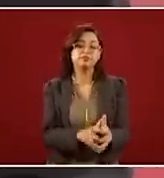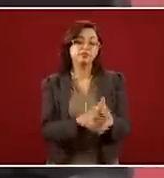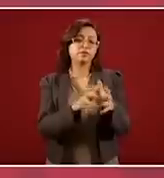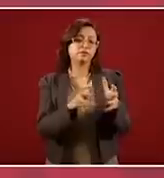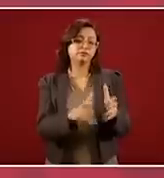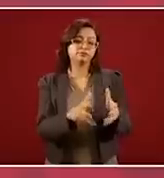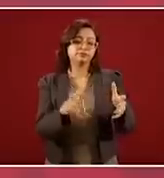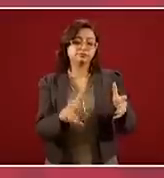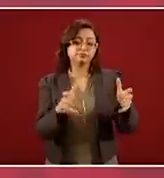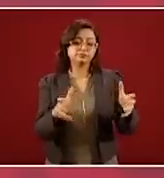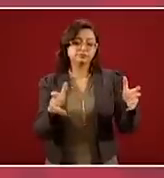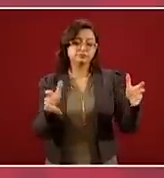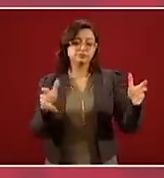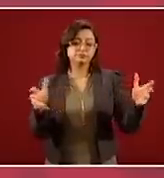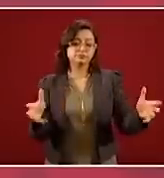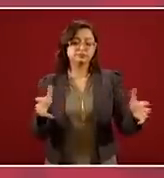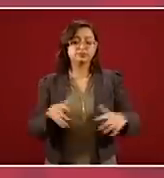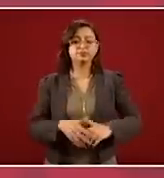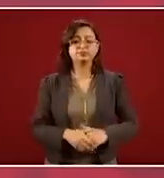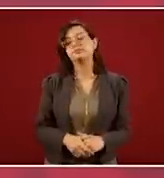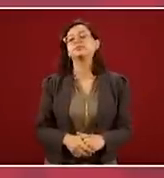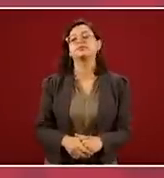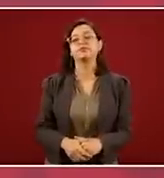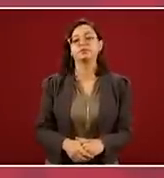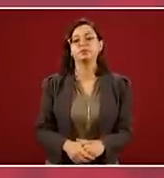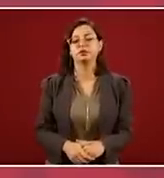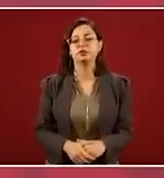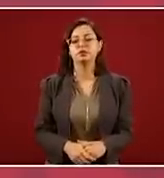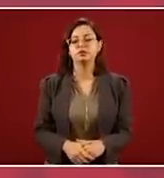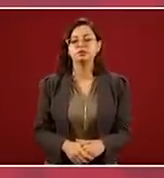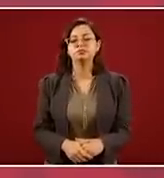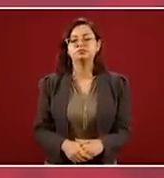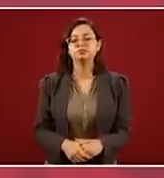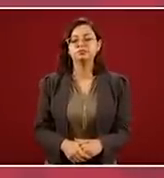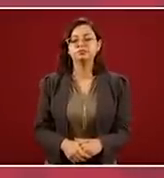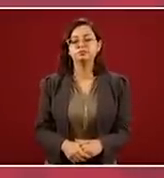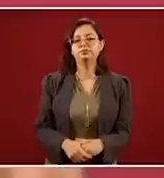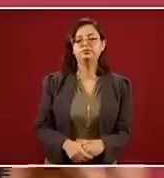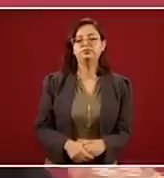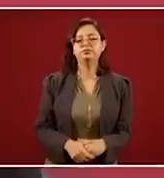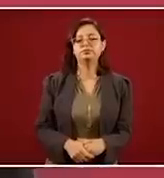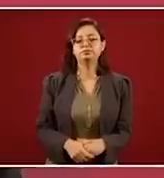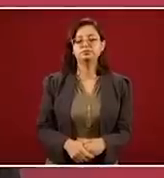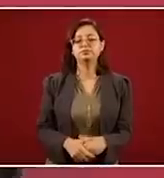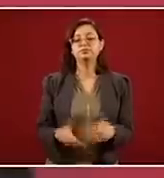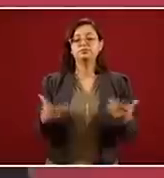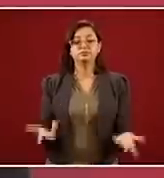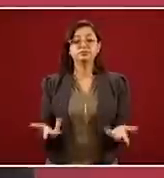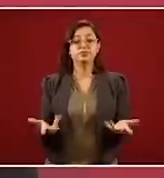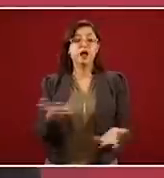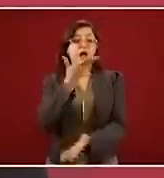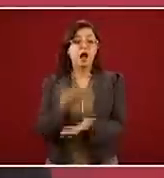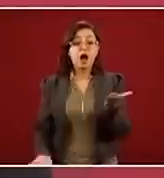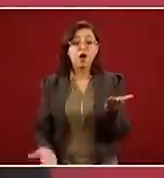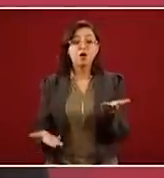la producción de energía eléctrica de empresas particulares. Se llegó, ¿cómo estamos